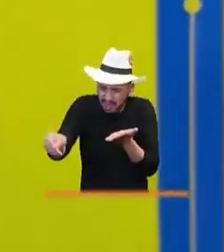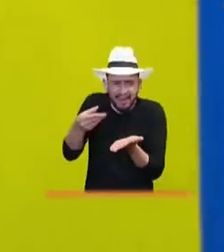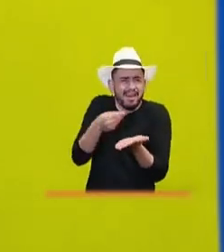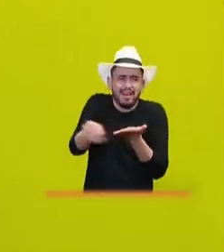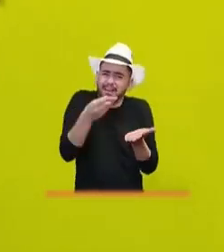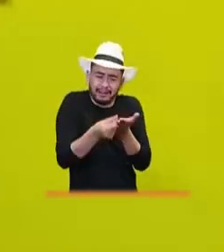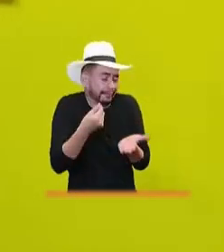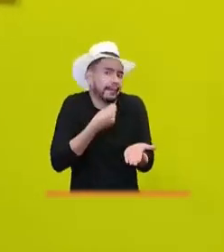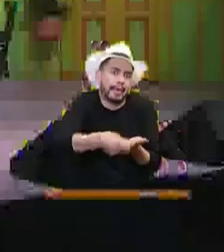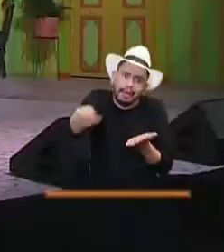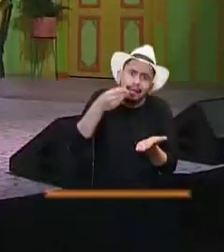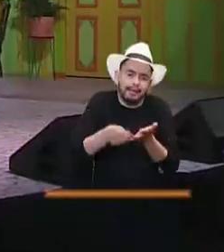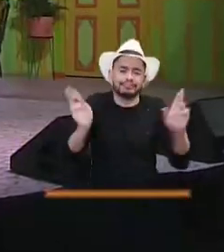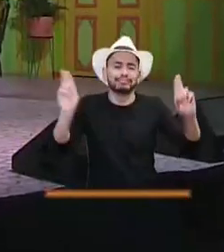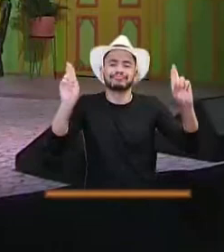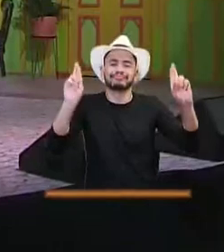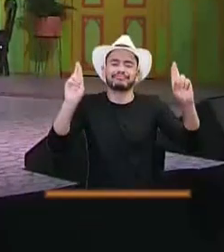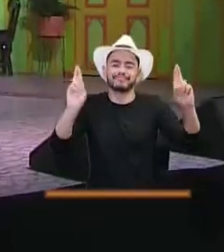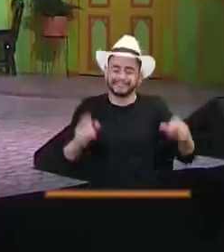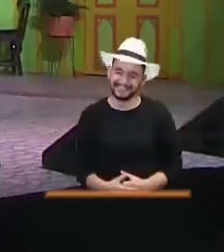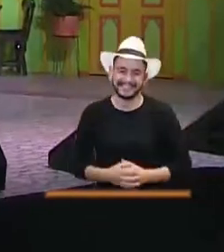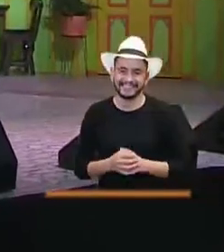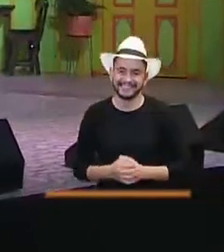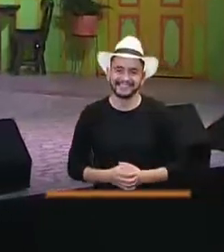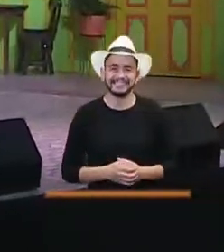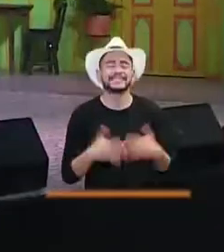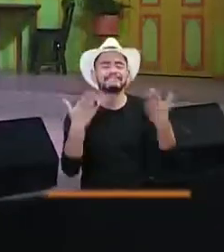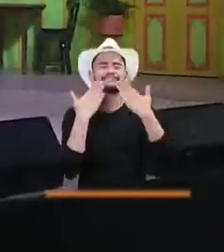Los amores del pasado. Gracias. Sí, señores, Marina.